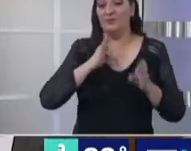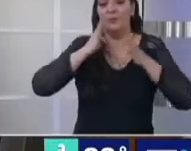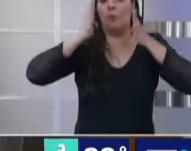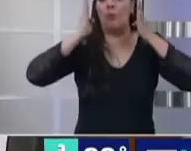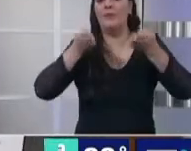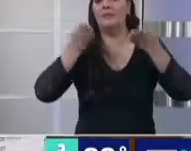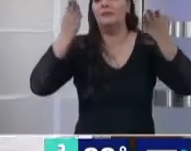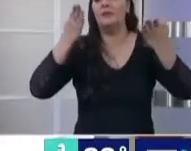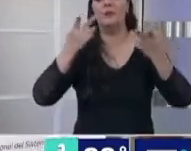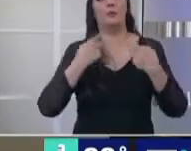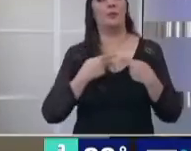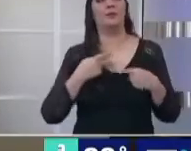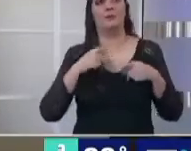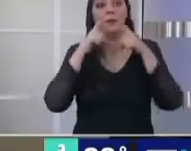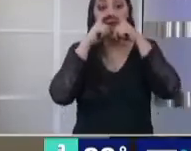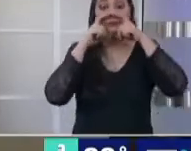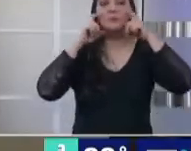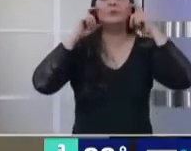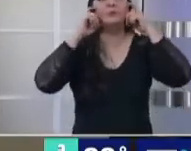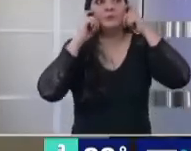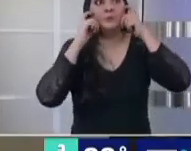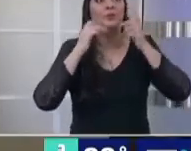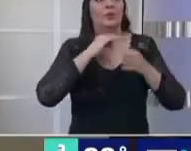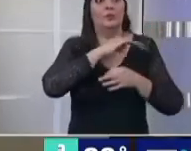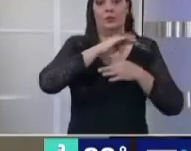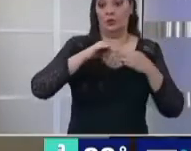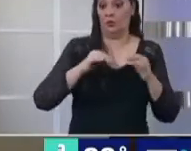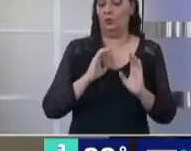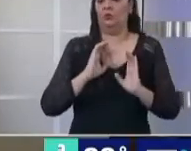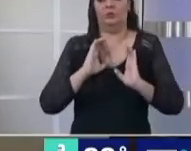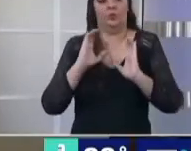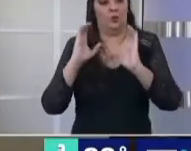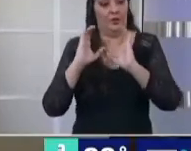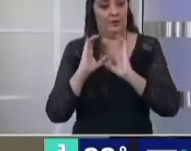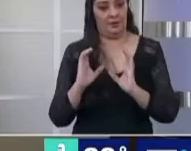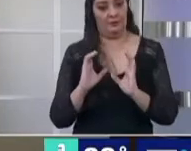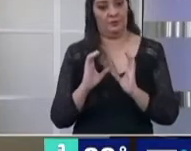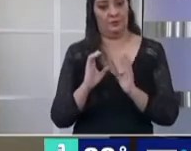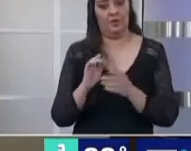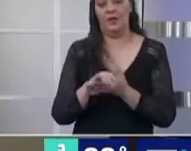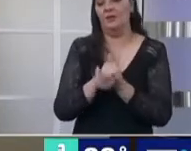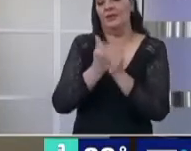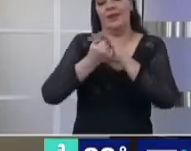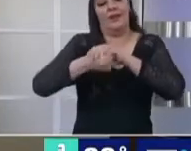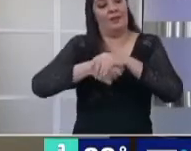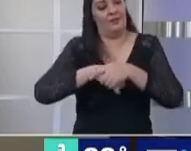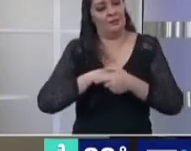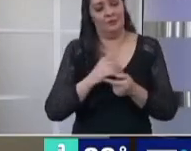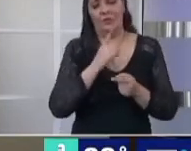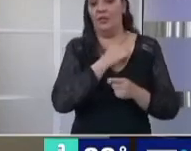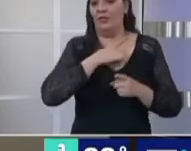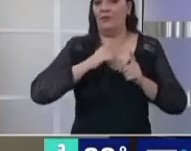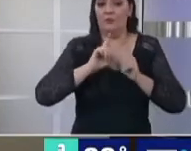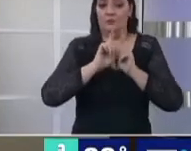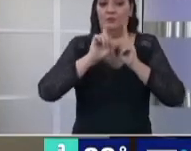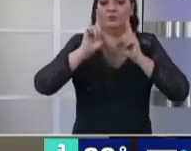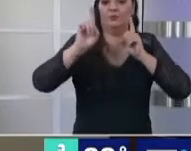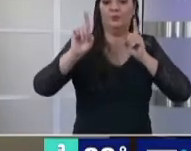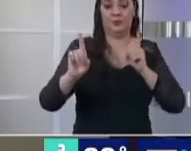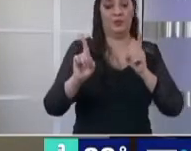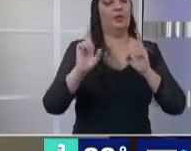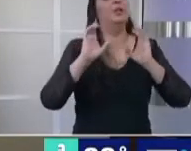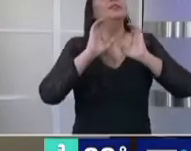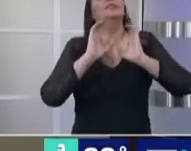como ahorita que estamos cerca y todos actuamos muy correctamente, que se lave las manos, que guarde la sana distancia, que se